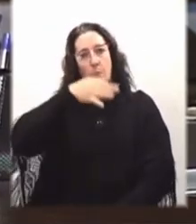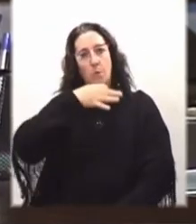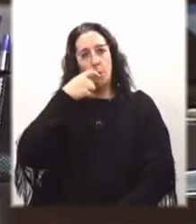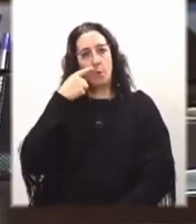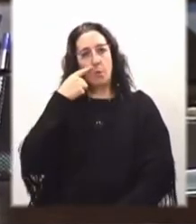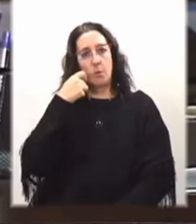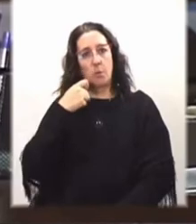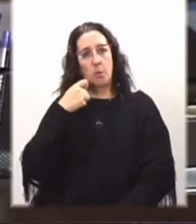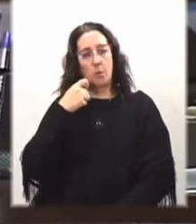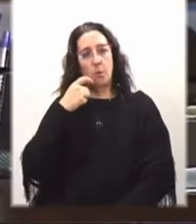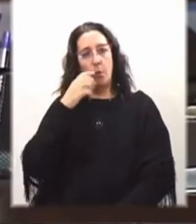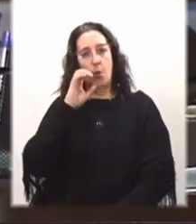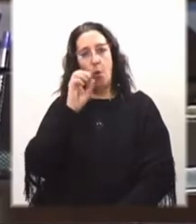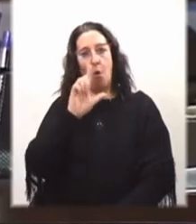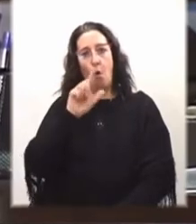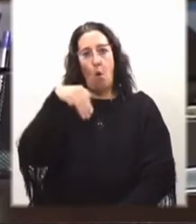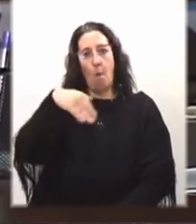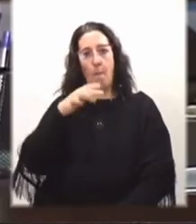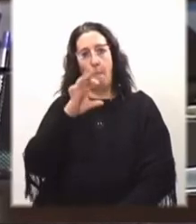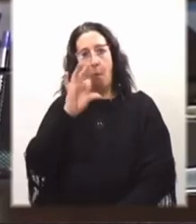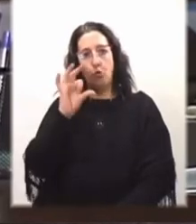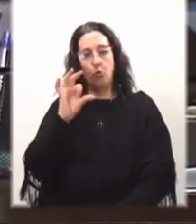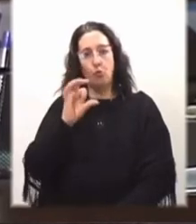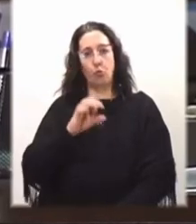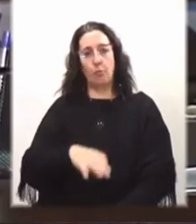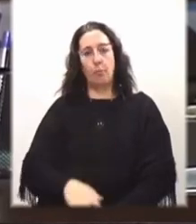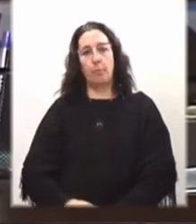señor Gustavo Olmos, tiene la palabra.